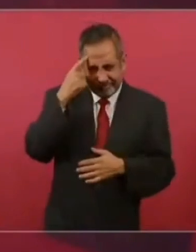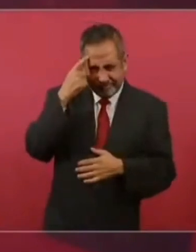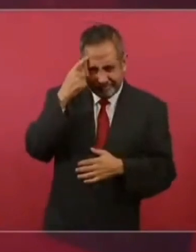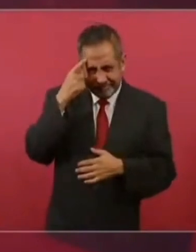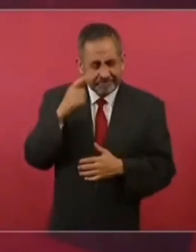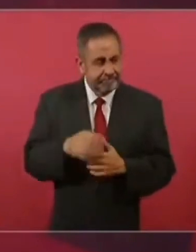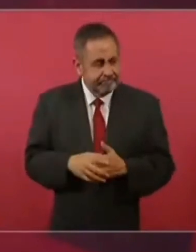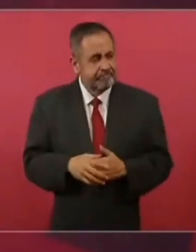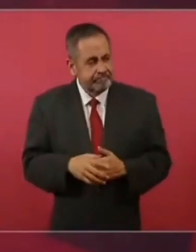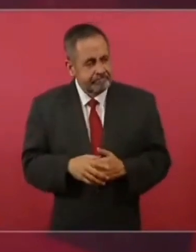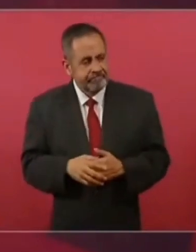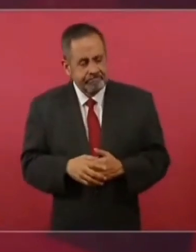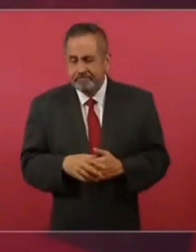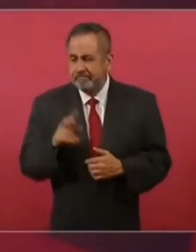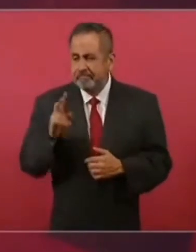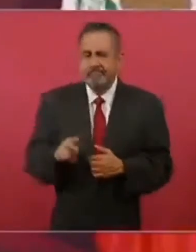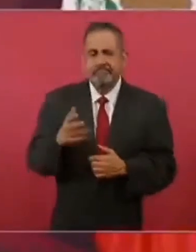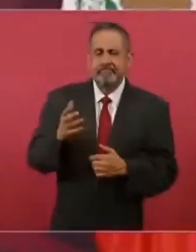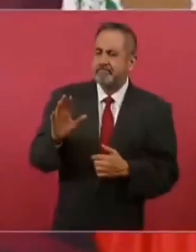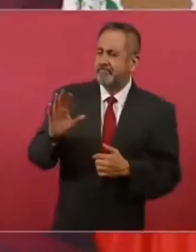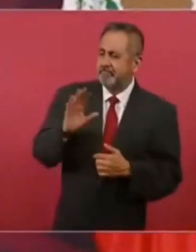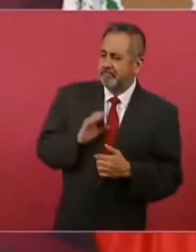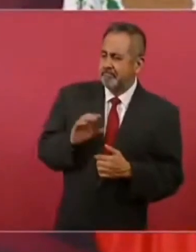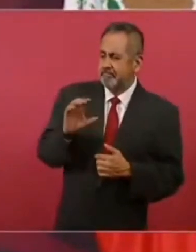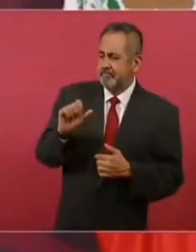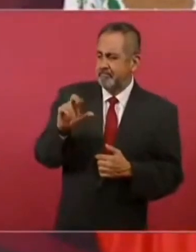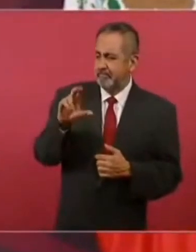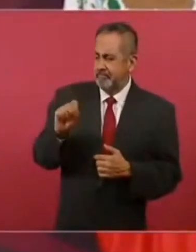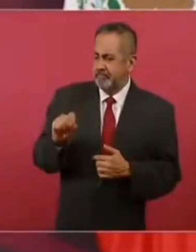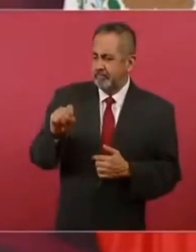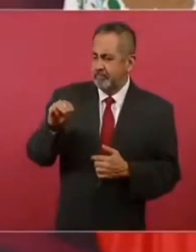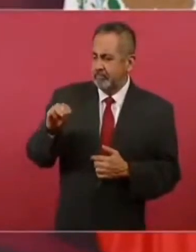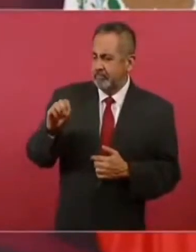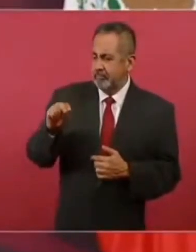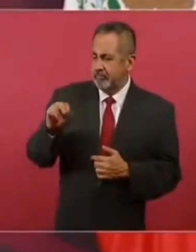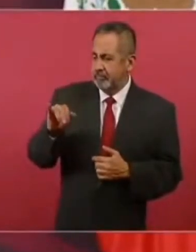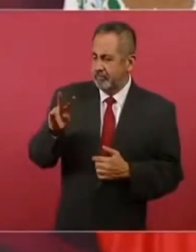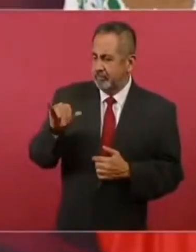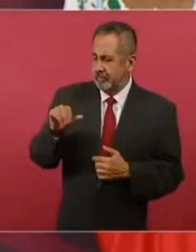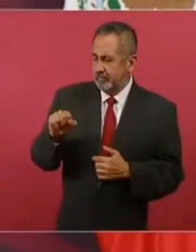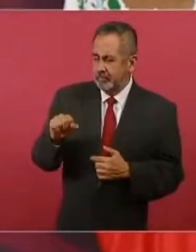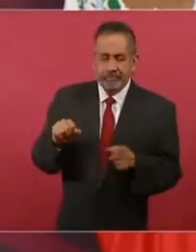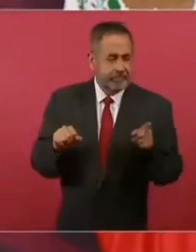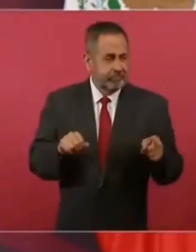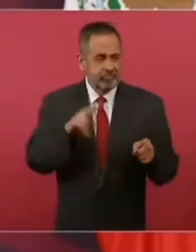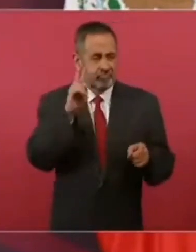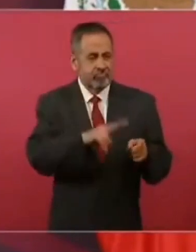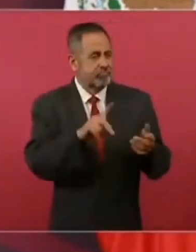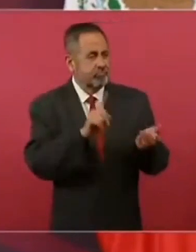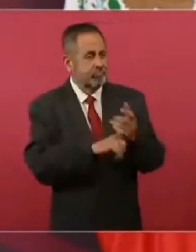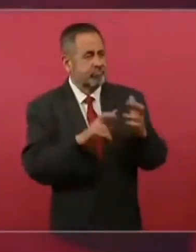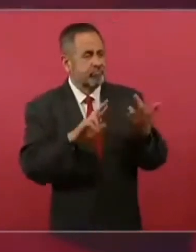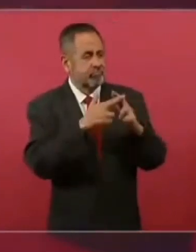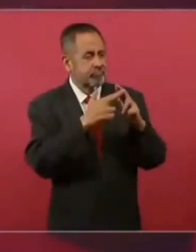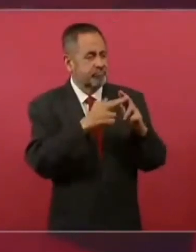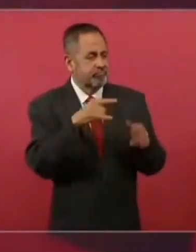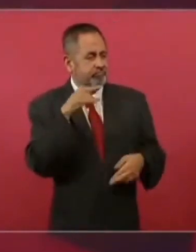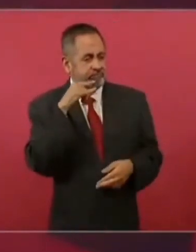dijo en una ocasión Carlos Monsiváis, la verdadera doctrina de la derecha es la hipocresía.